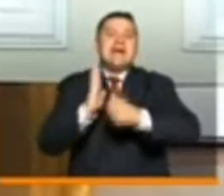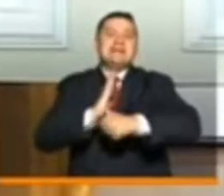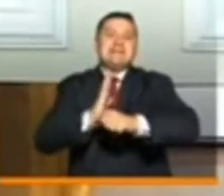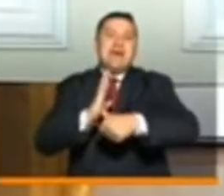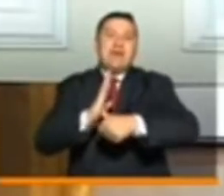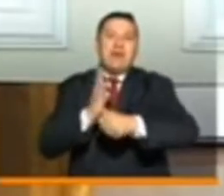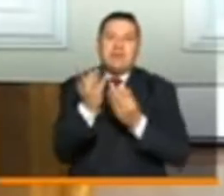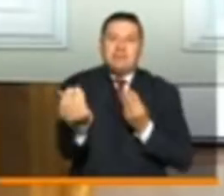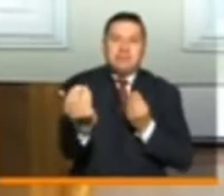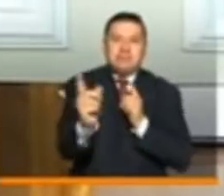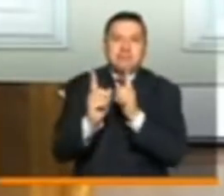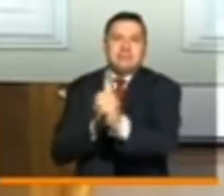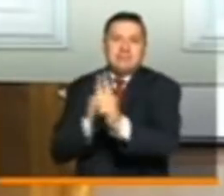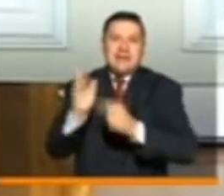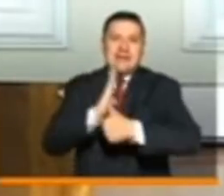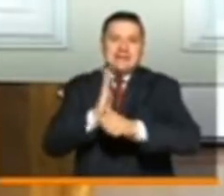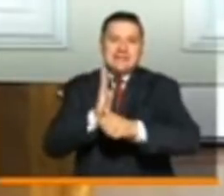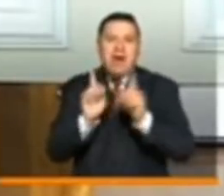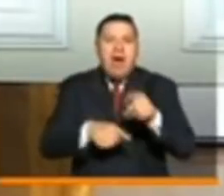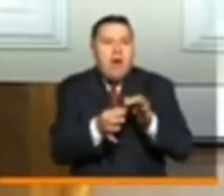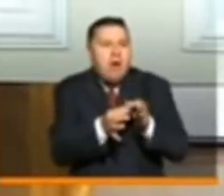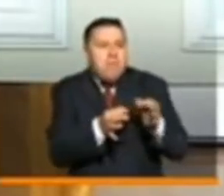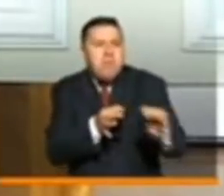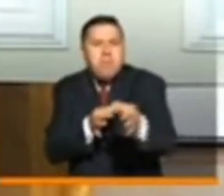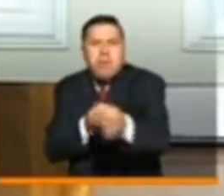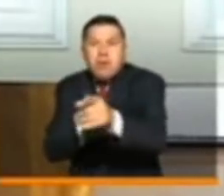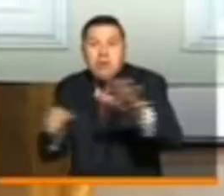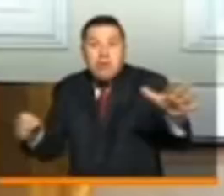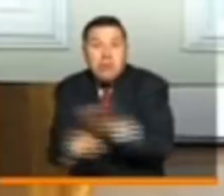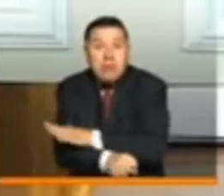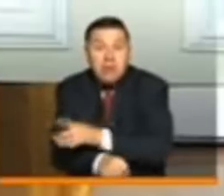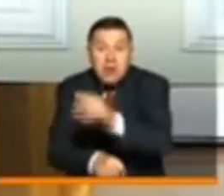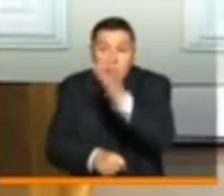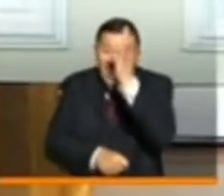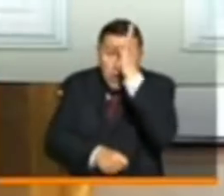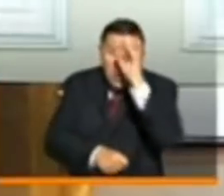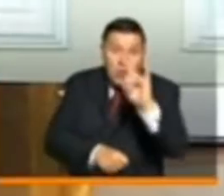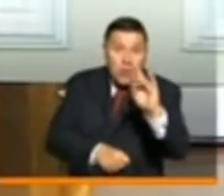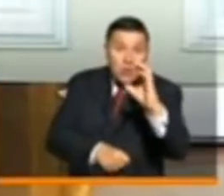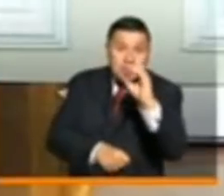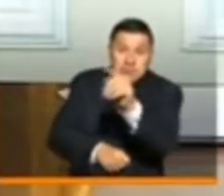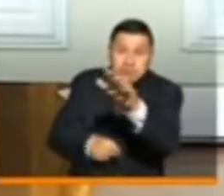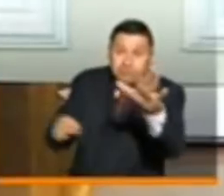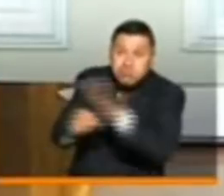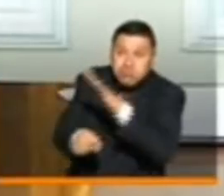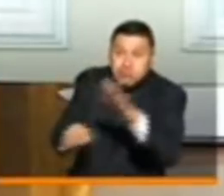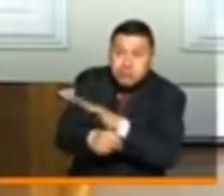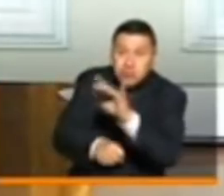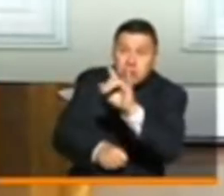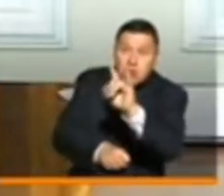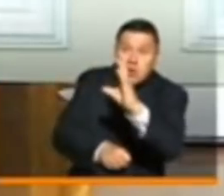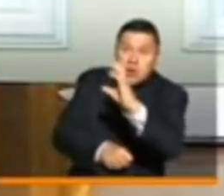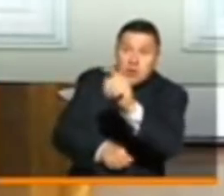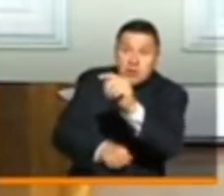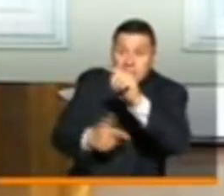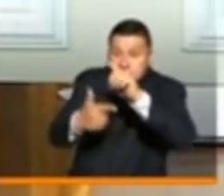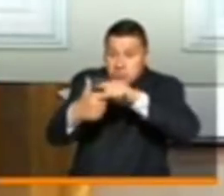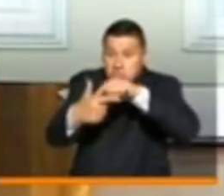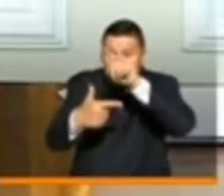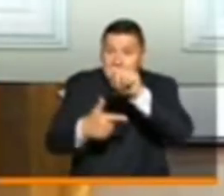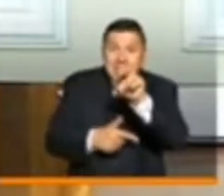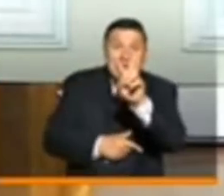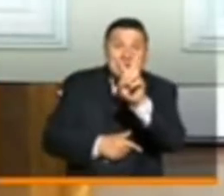cédula en aquellos municipios donde la ocupación de uci esté por encima